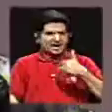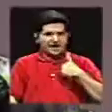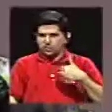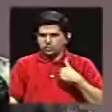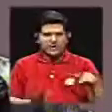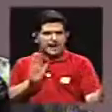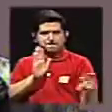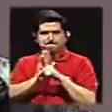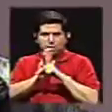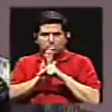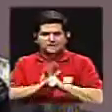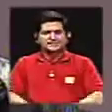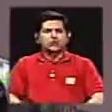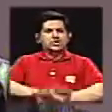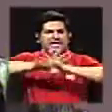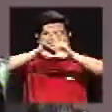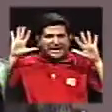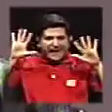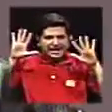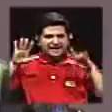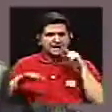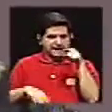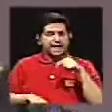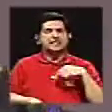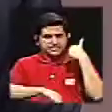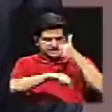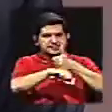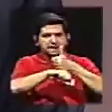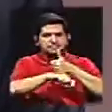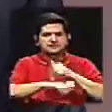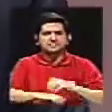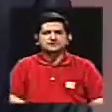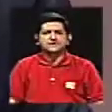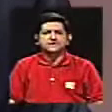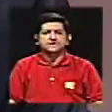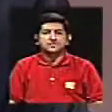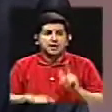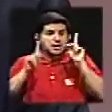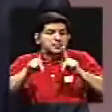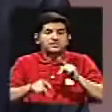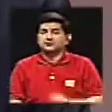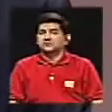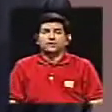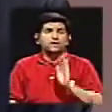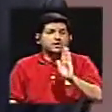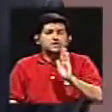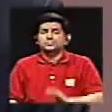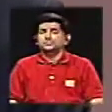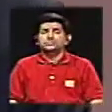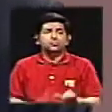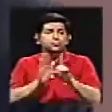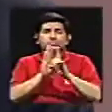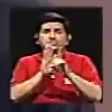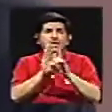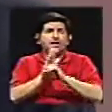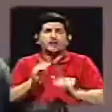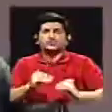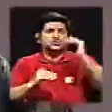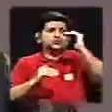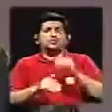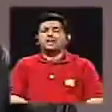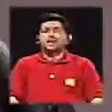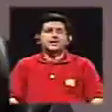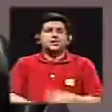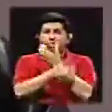una prohibición explícita, que ahí están enumerados, hace ejercicio de su soberano derecho democrático. El caso de David